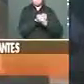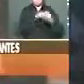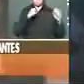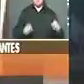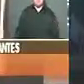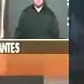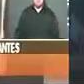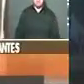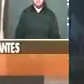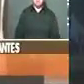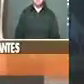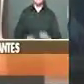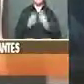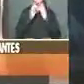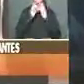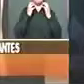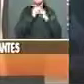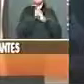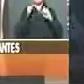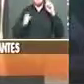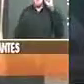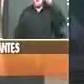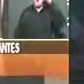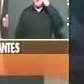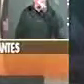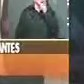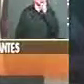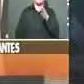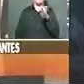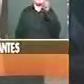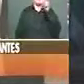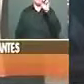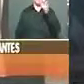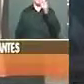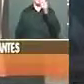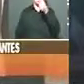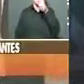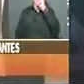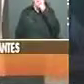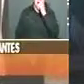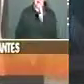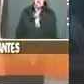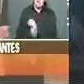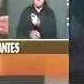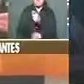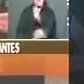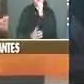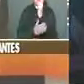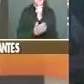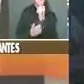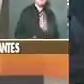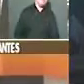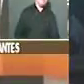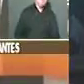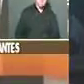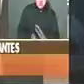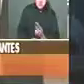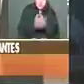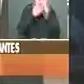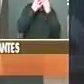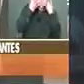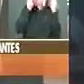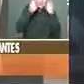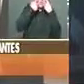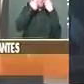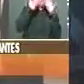la señora que le pusieron un collar bomba, o la bomba del Nogal, o tantos crímenes a niños o a mujeres, que por supuesto nos